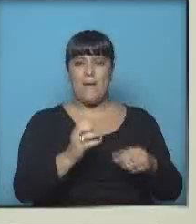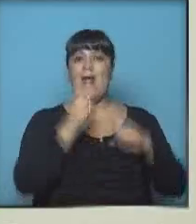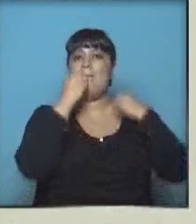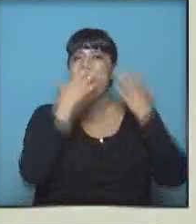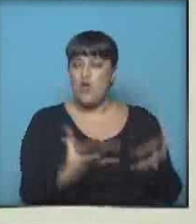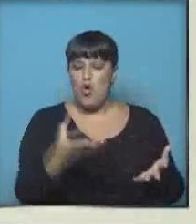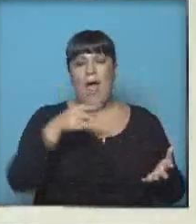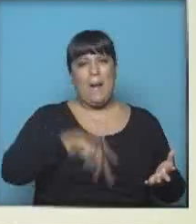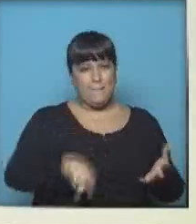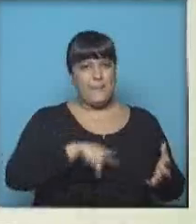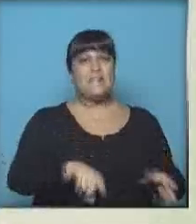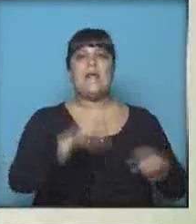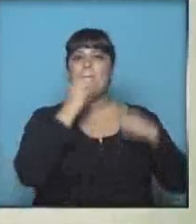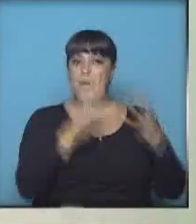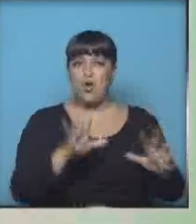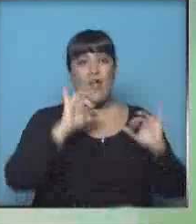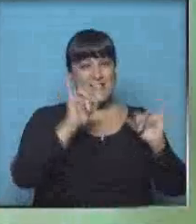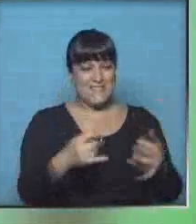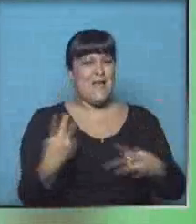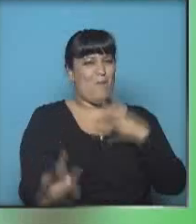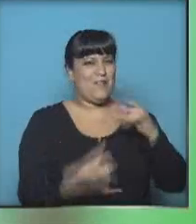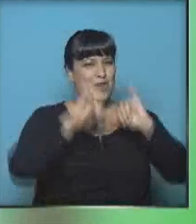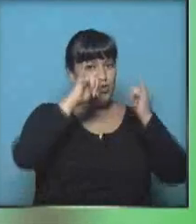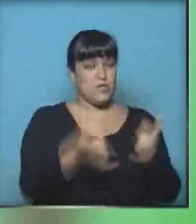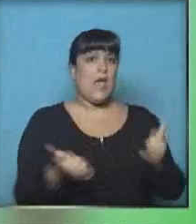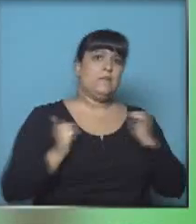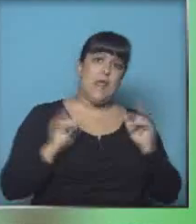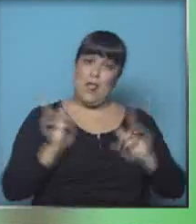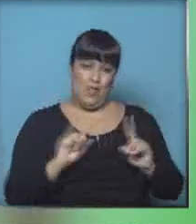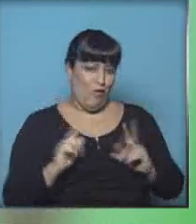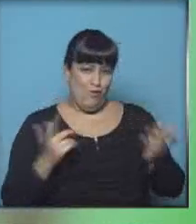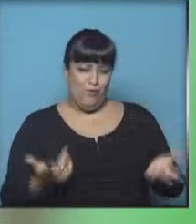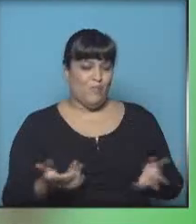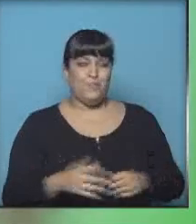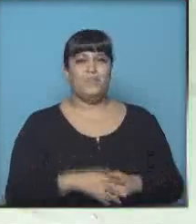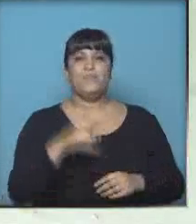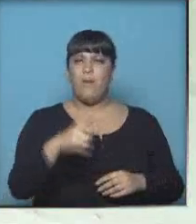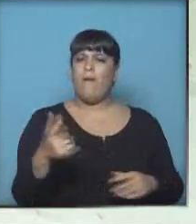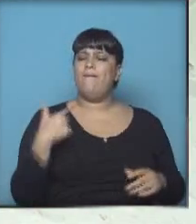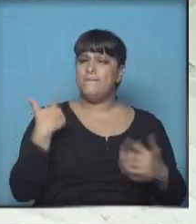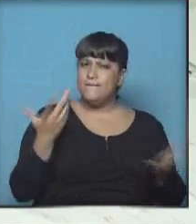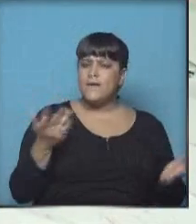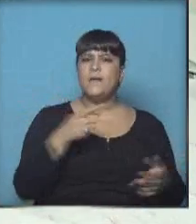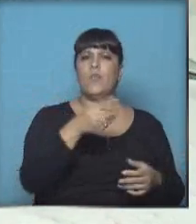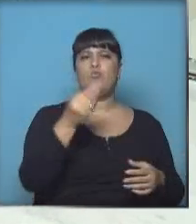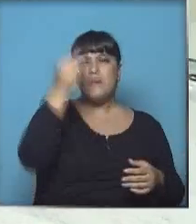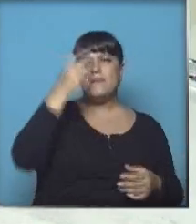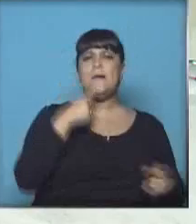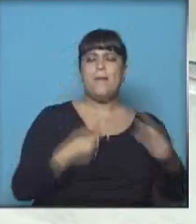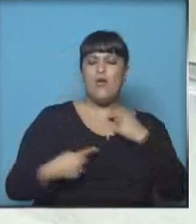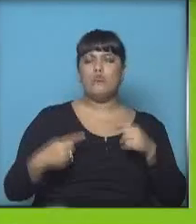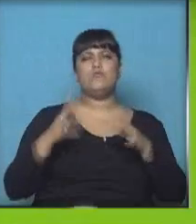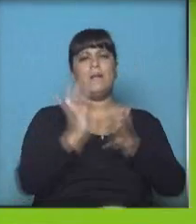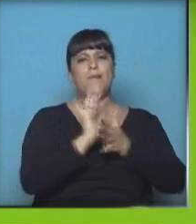de la vejiga con la uretra, la verdad que estar esperando... Karina, a mí me impresiona porque muchas veces estas preguntas están